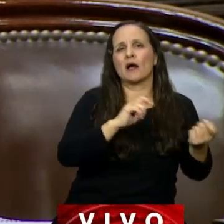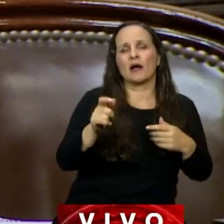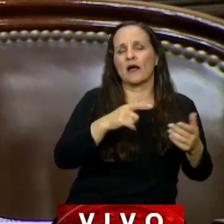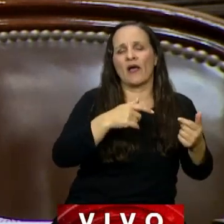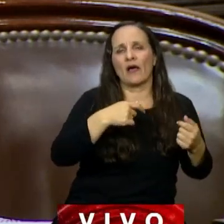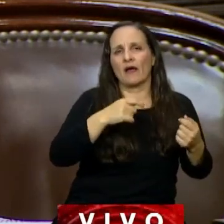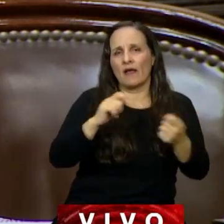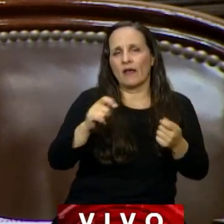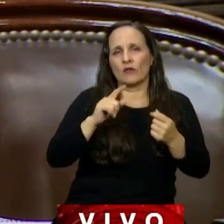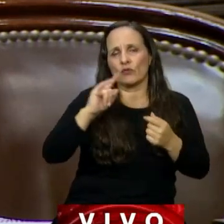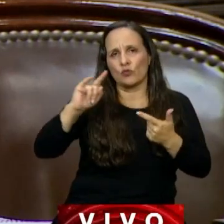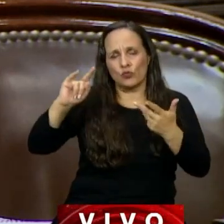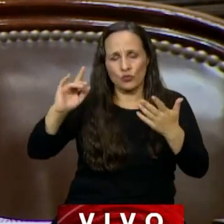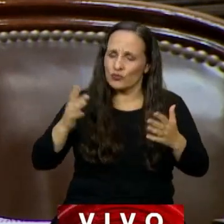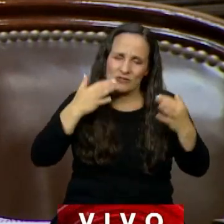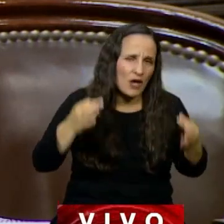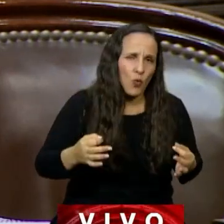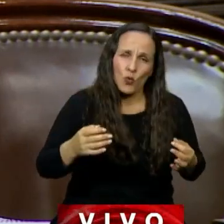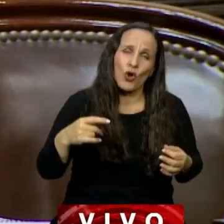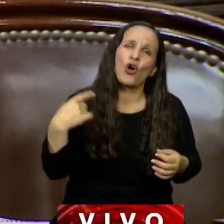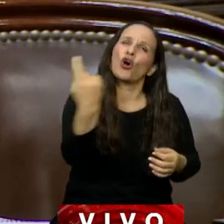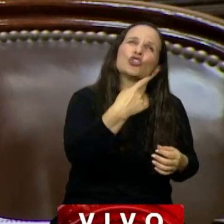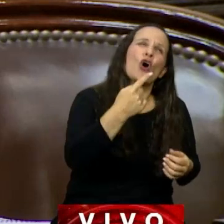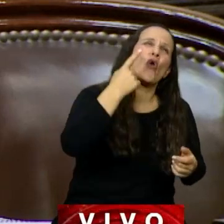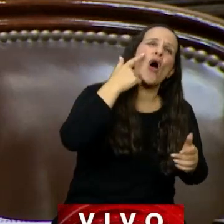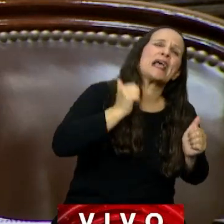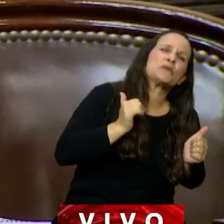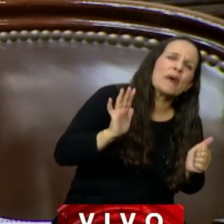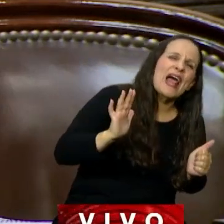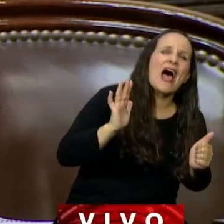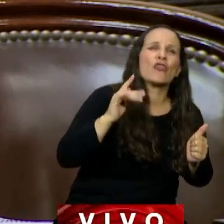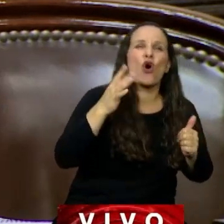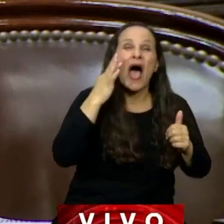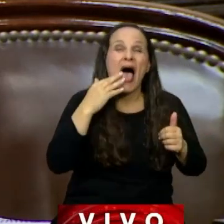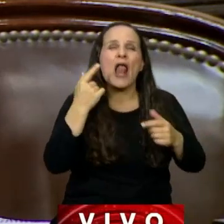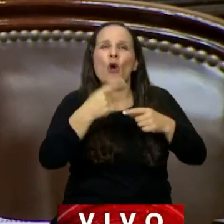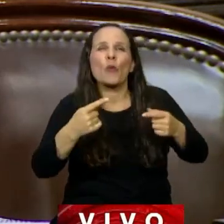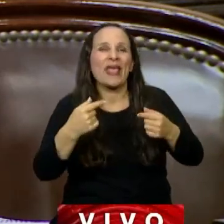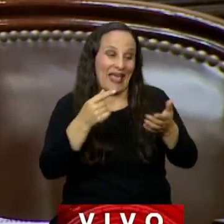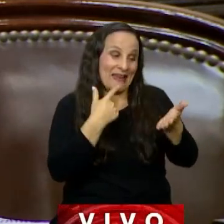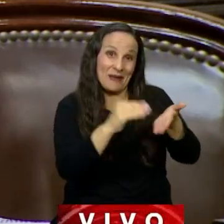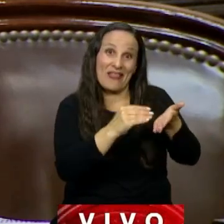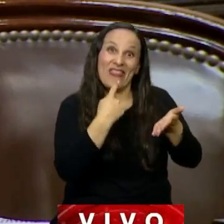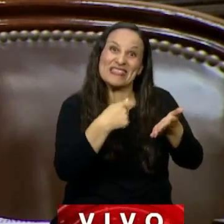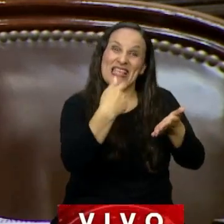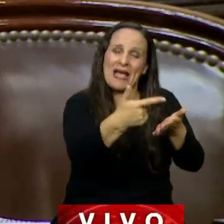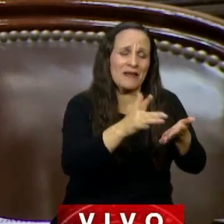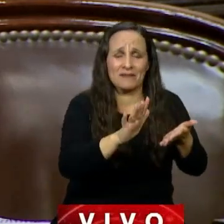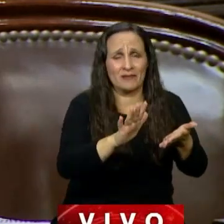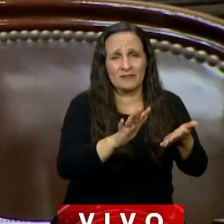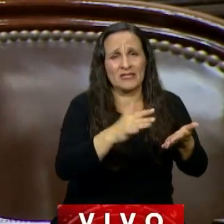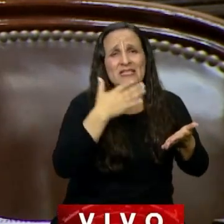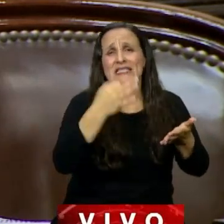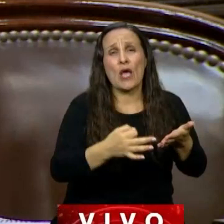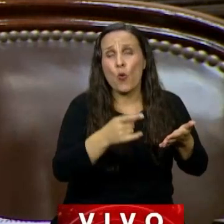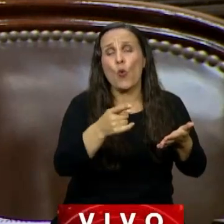partida, es decir, todos aquellos que están esperando algún bien con la ejecución del presupuesto como está planteado, en la mayoría se van